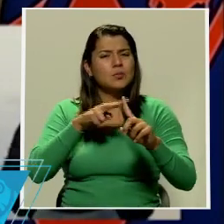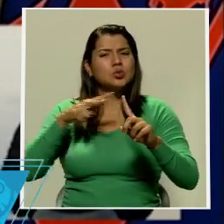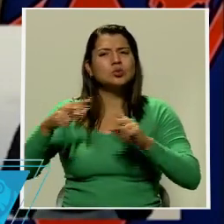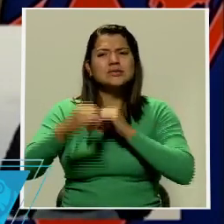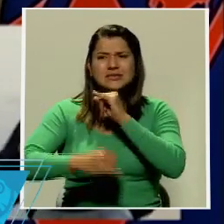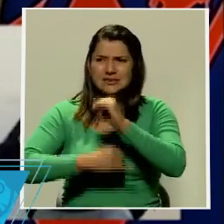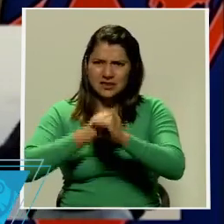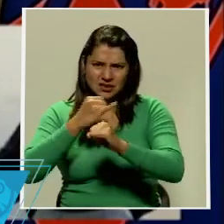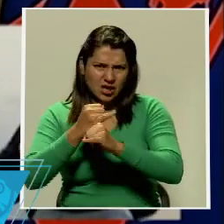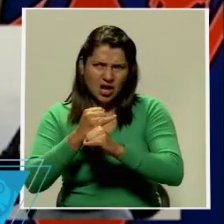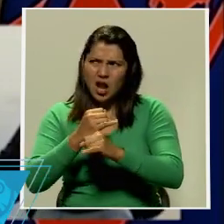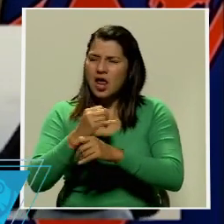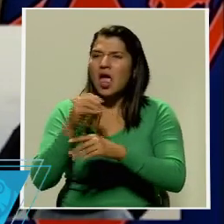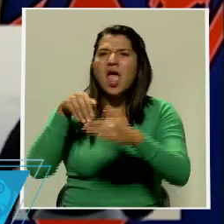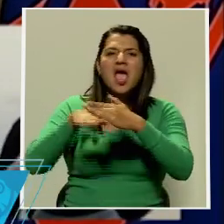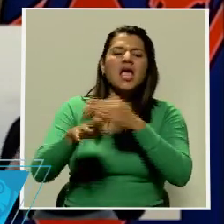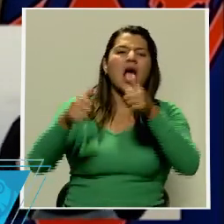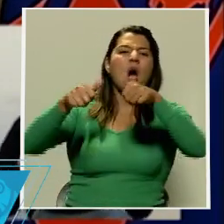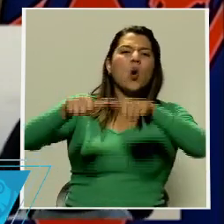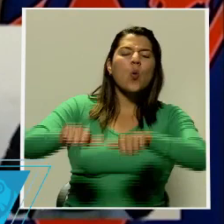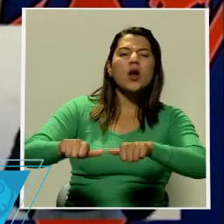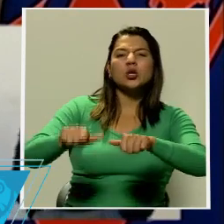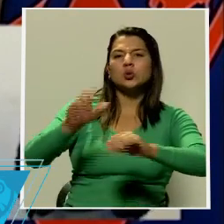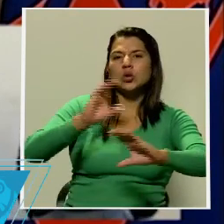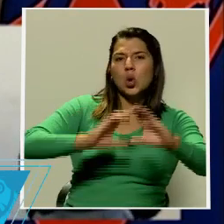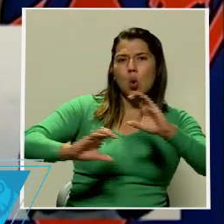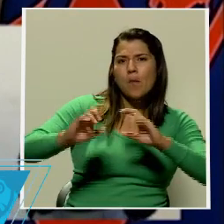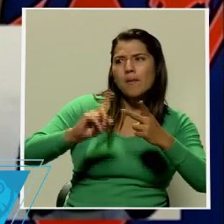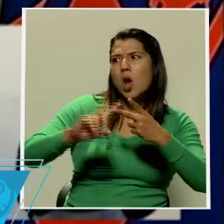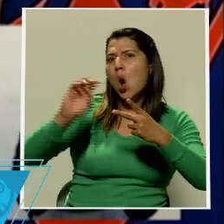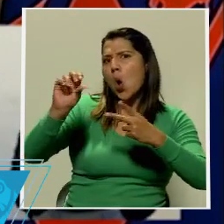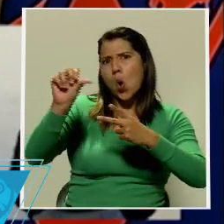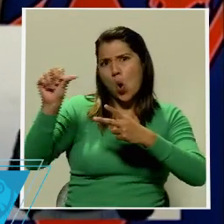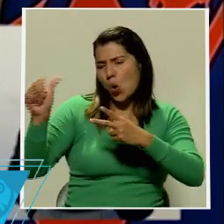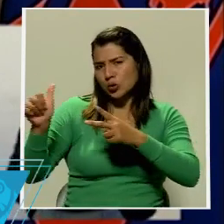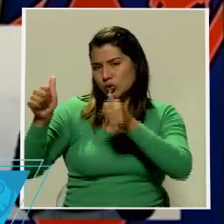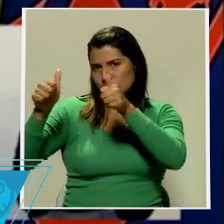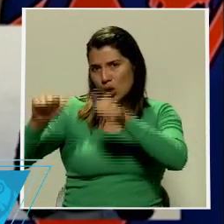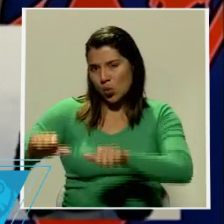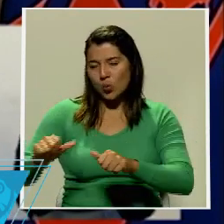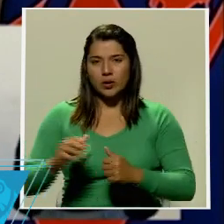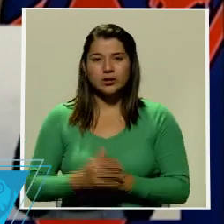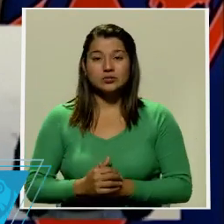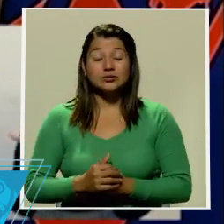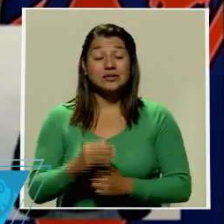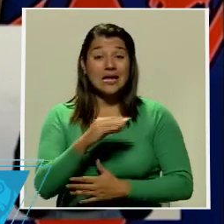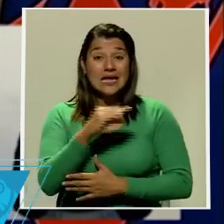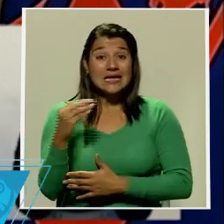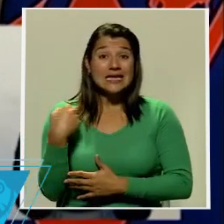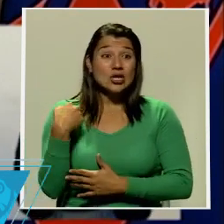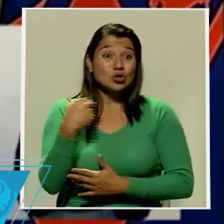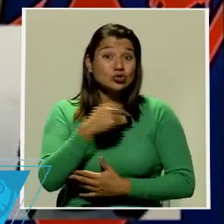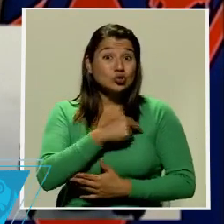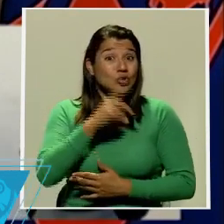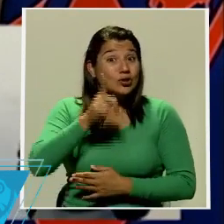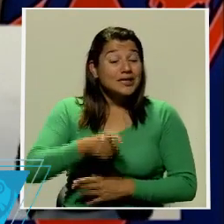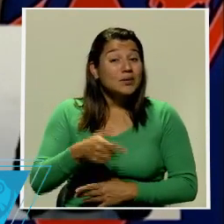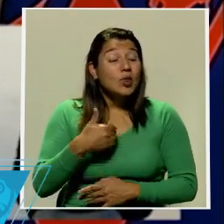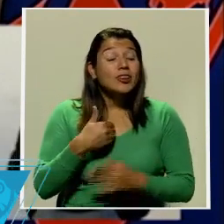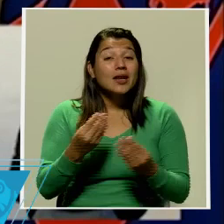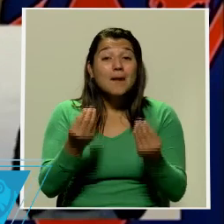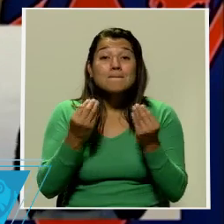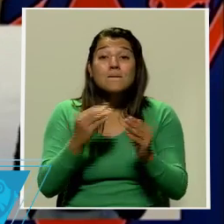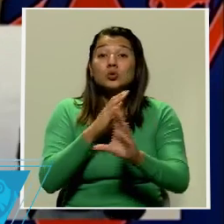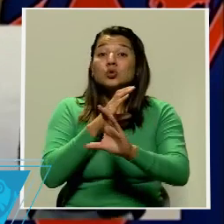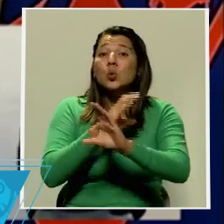de comercio. A nivel nacional tenemos algunas leyes que dan este grado de protección, y por ahí tenemos que tener mucho cuidado